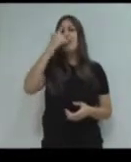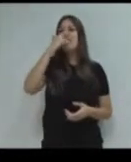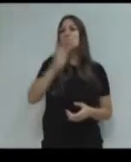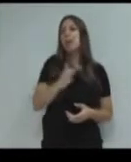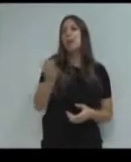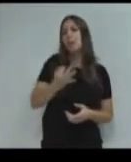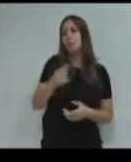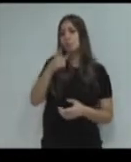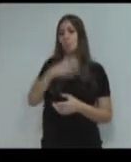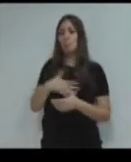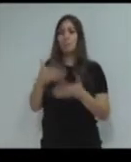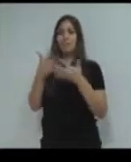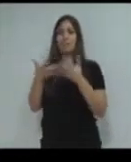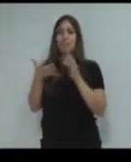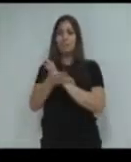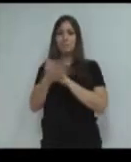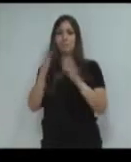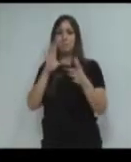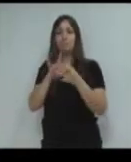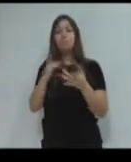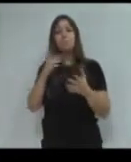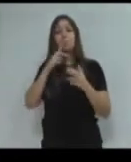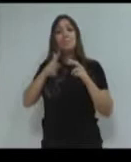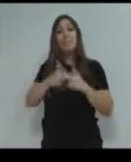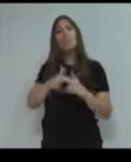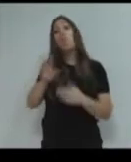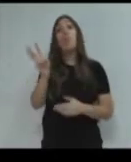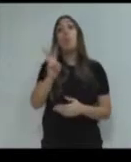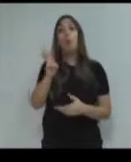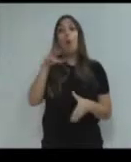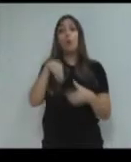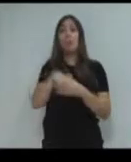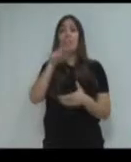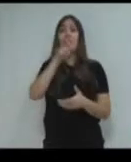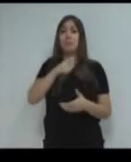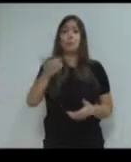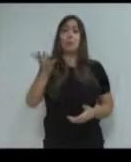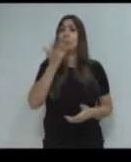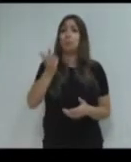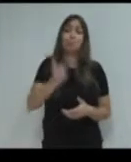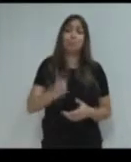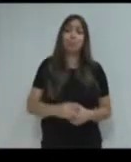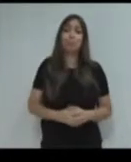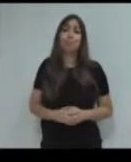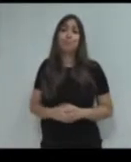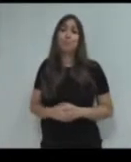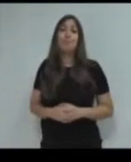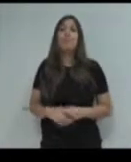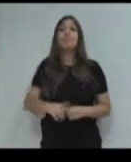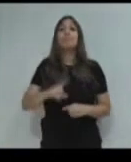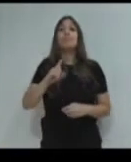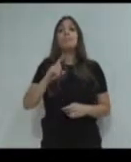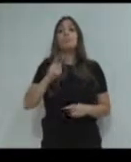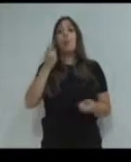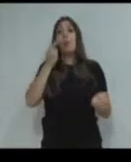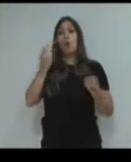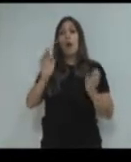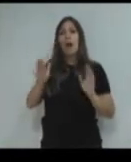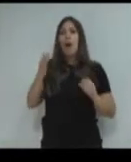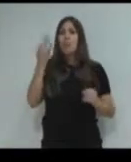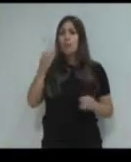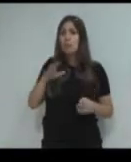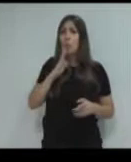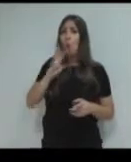ella. Entonces, es una herramienta de Word que desconoce la gente. También tenemos que... En el propio Word te